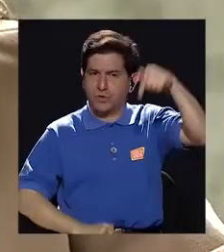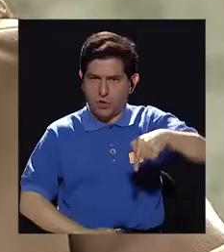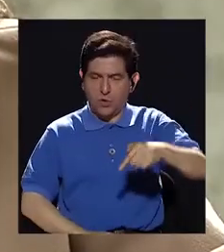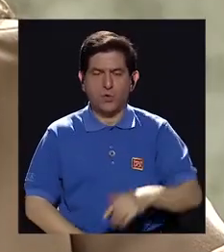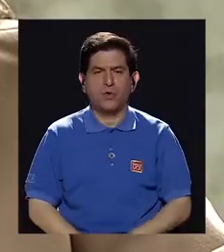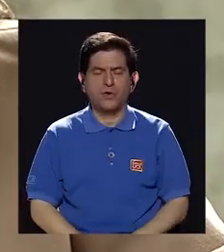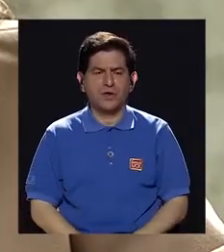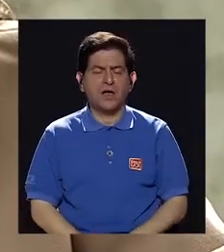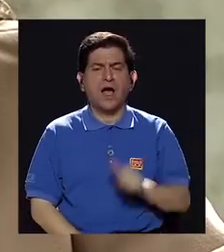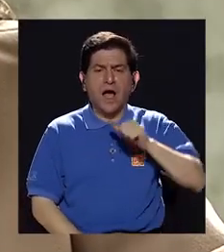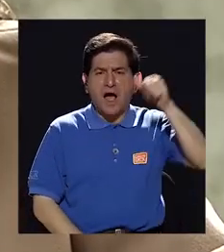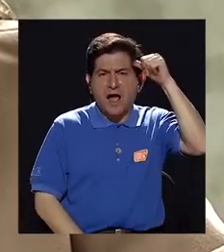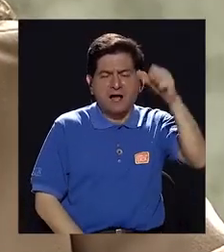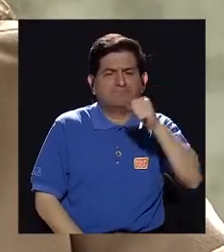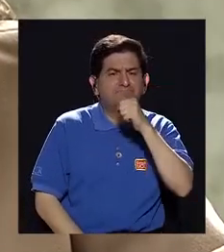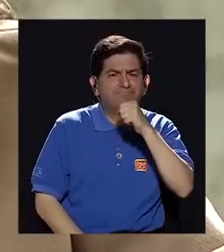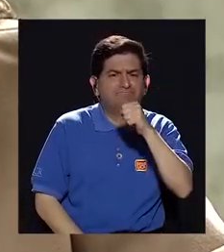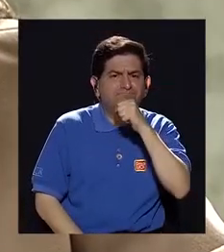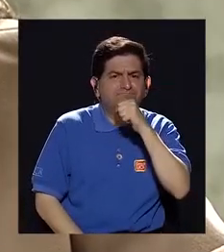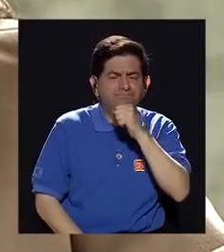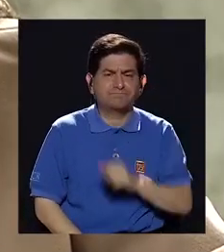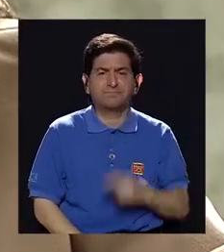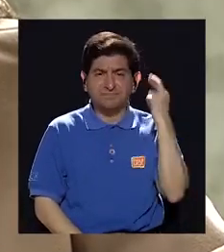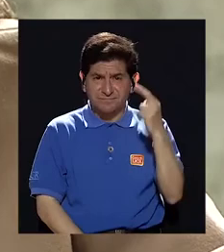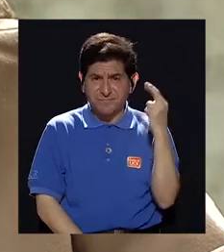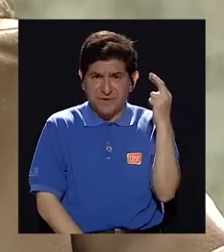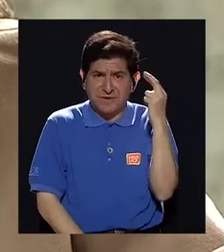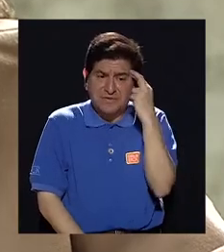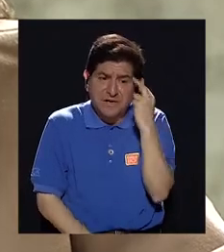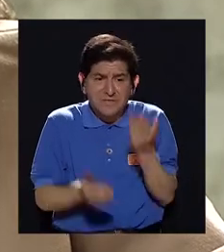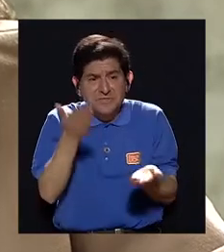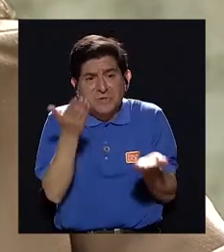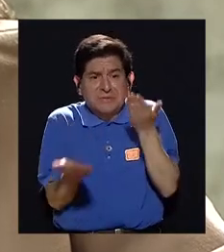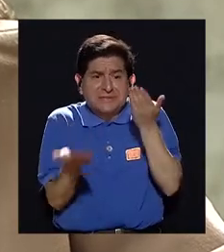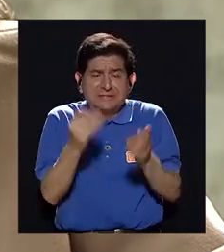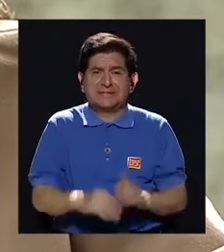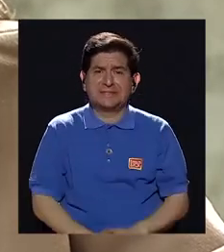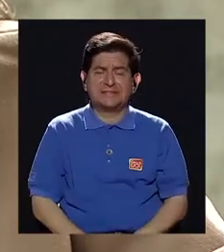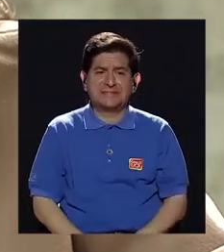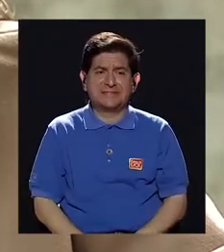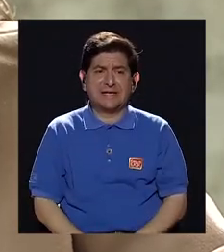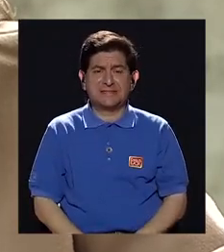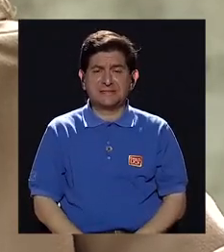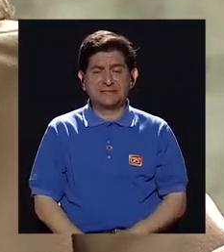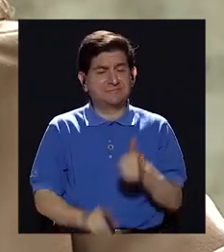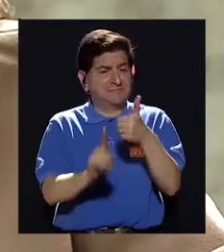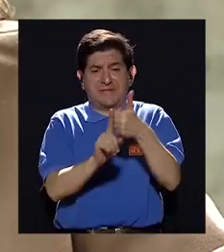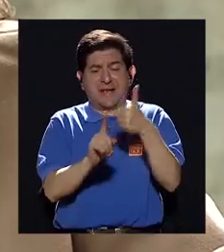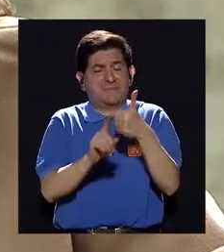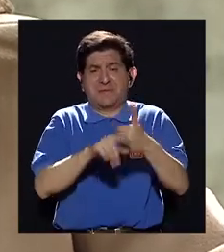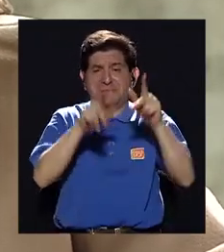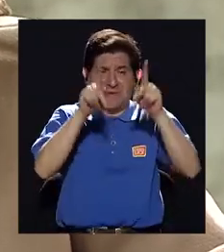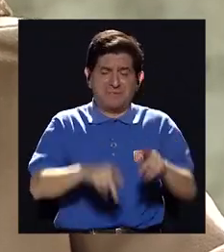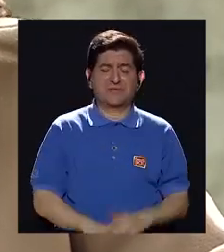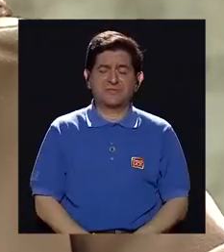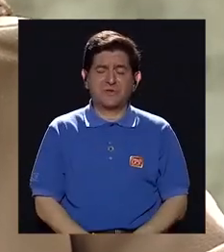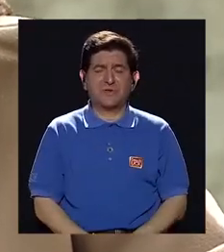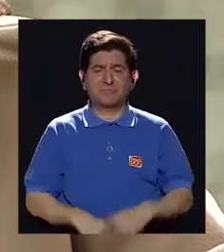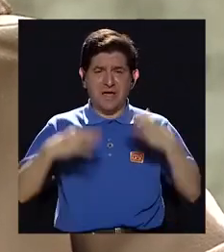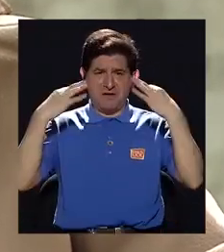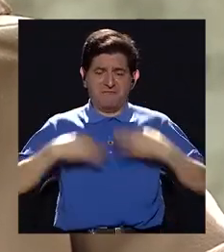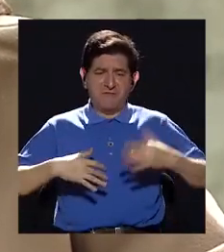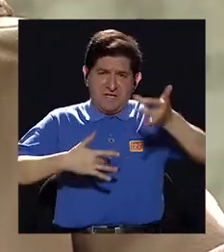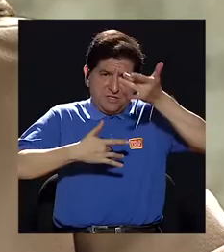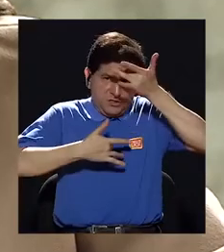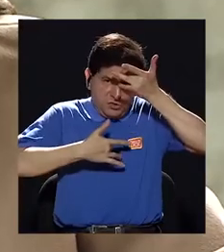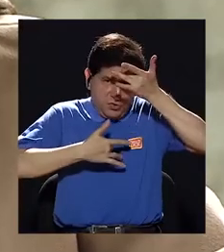hoy, tienen adultos mayores por causas, pueden ser intrínsecas a la persona,